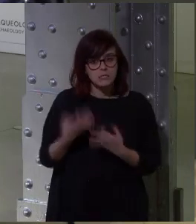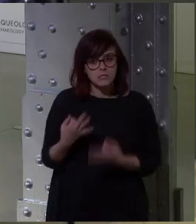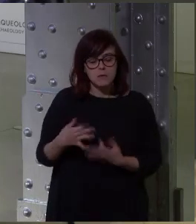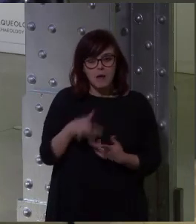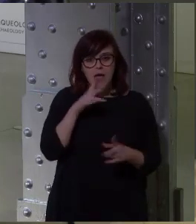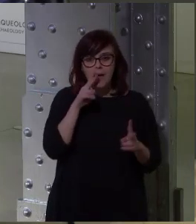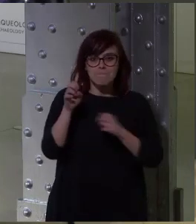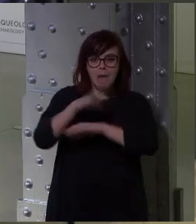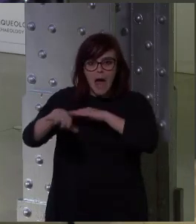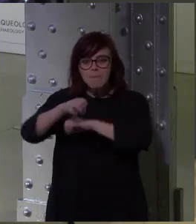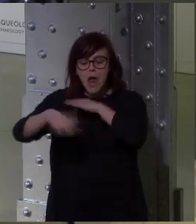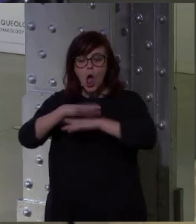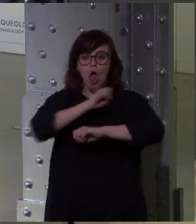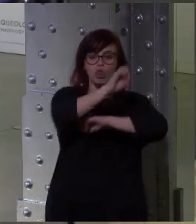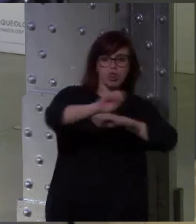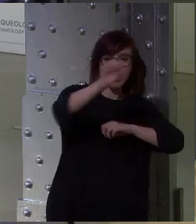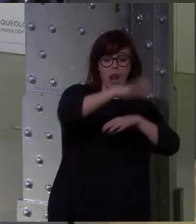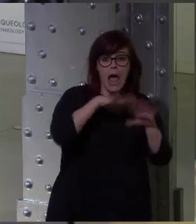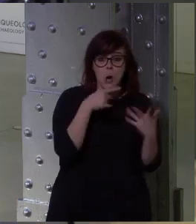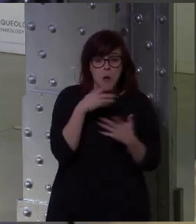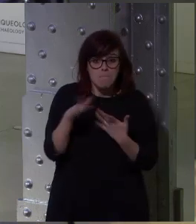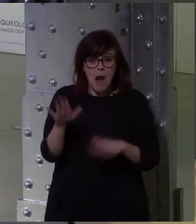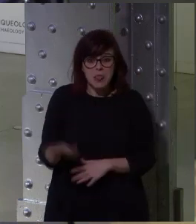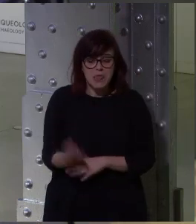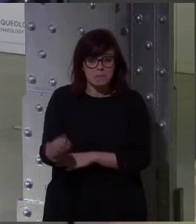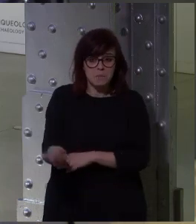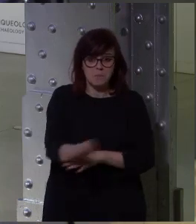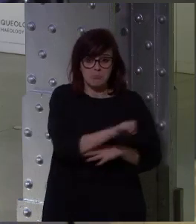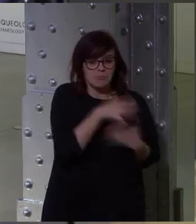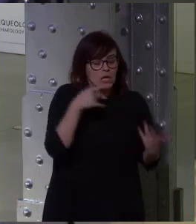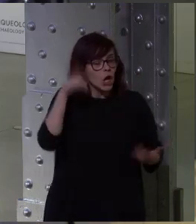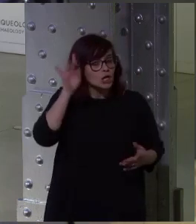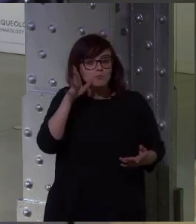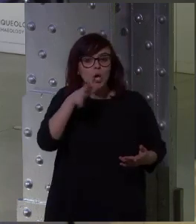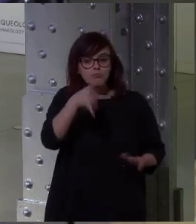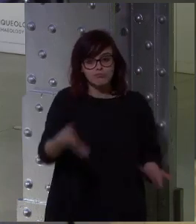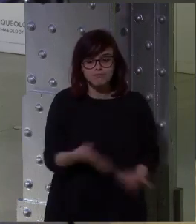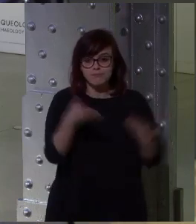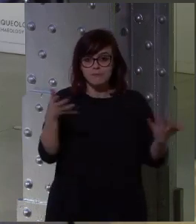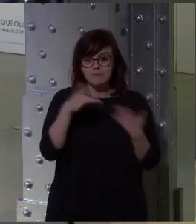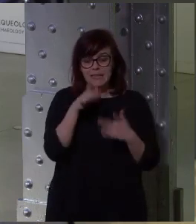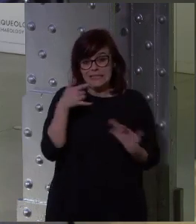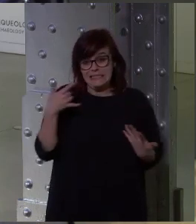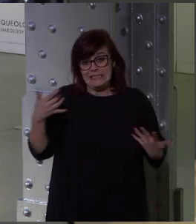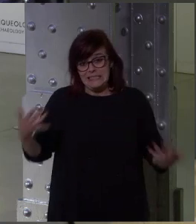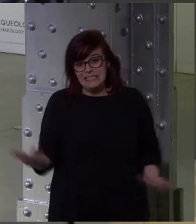mirado siempre al mar, al océano, y ahora no lo hacemos, no sé por qué. Y